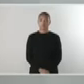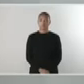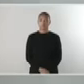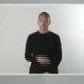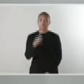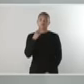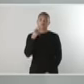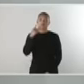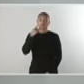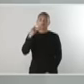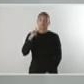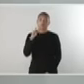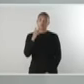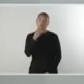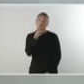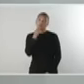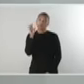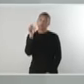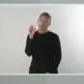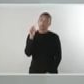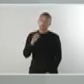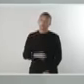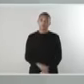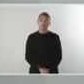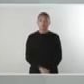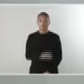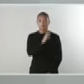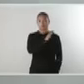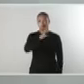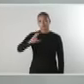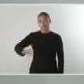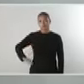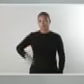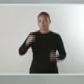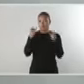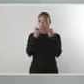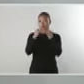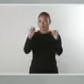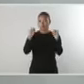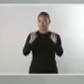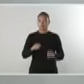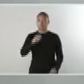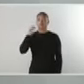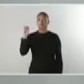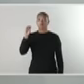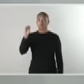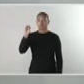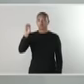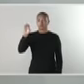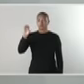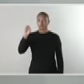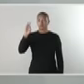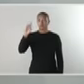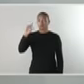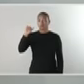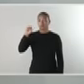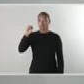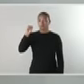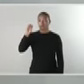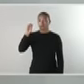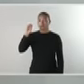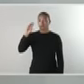tiene el uso de la palabra por dos minutos treinta segundos el candidato independiente José Francisco Chavira Martínez